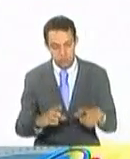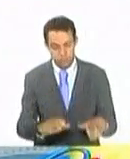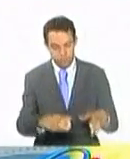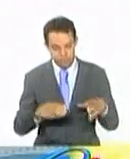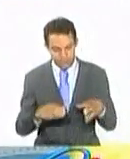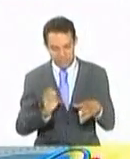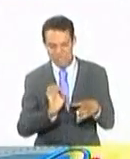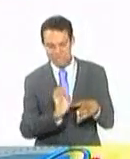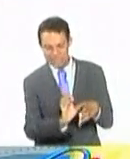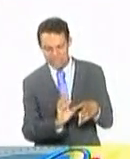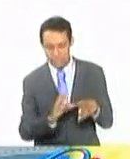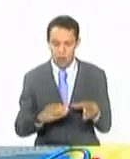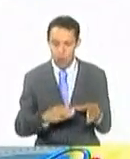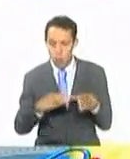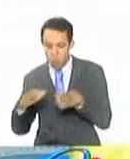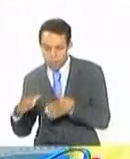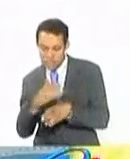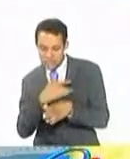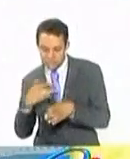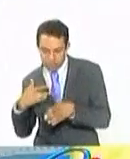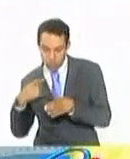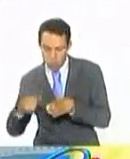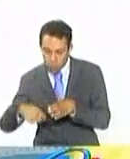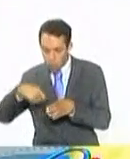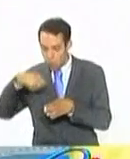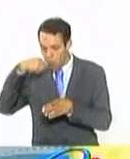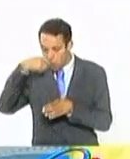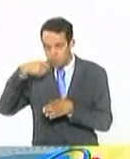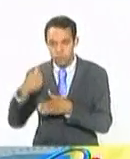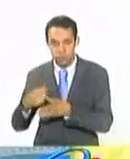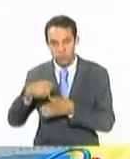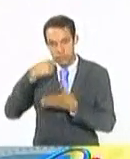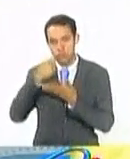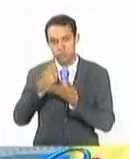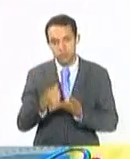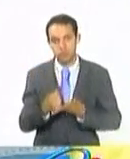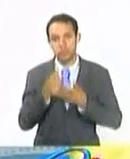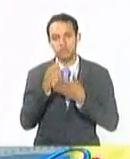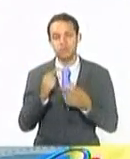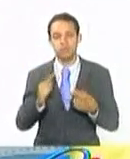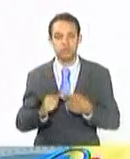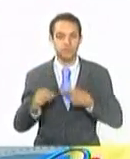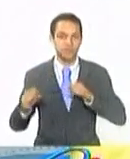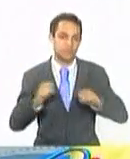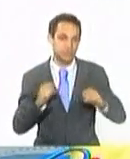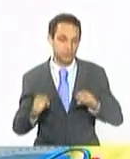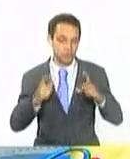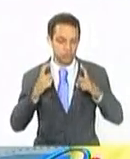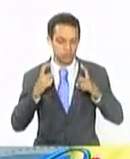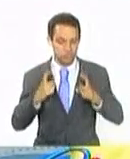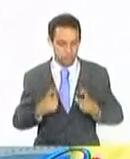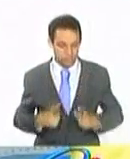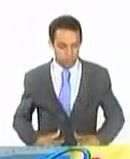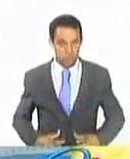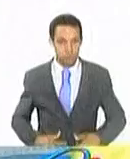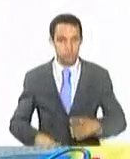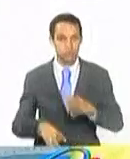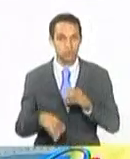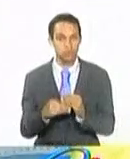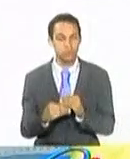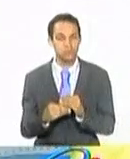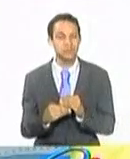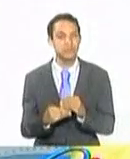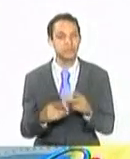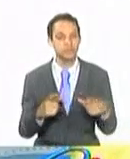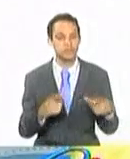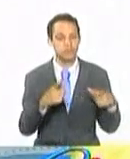terapéutica desde la formación del cuerpo como materia prima para que funcione mi cuerpo y la comida